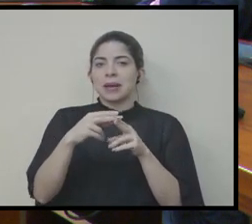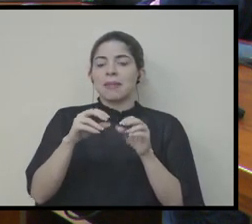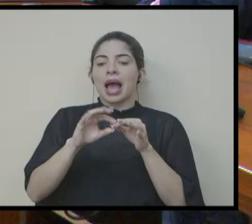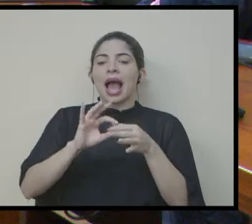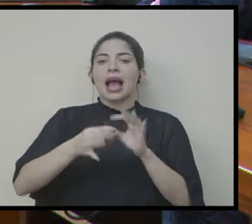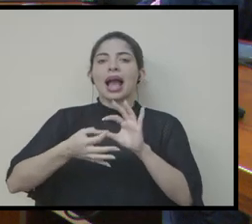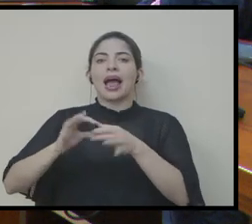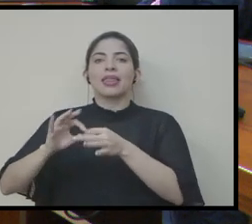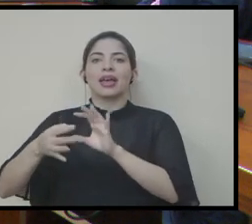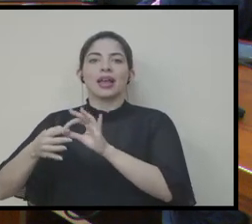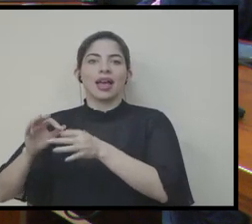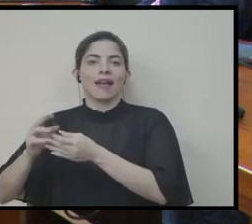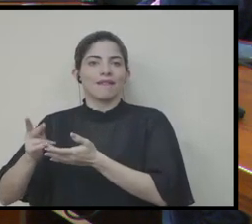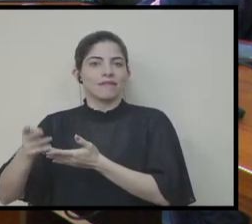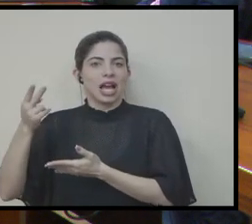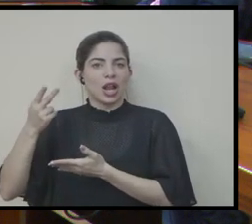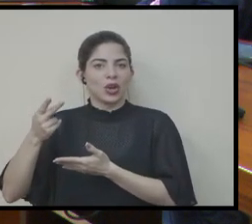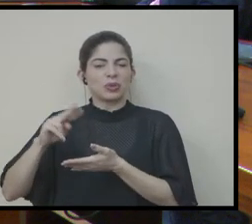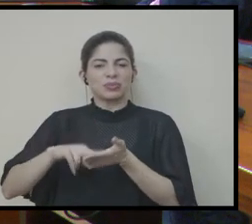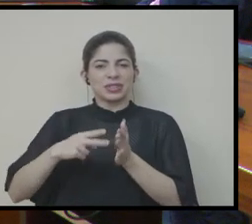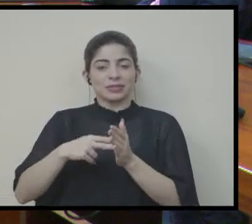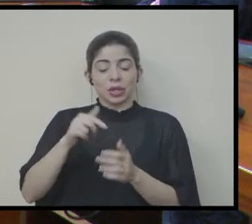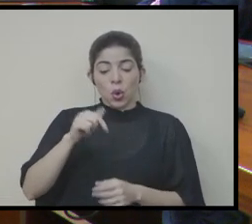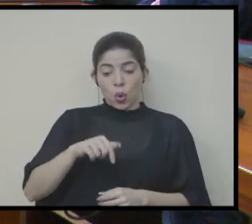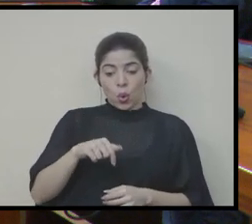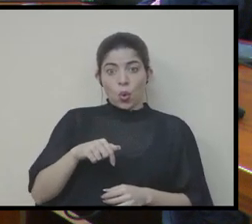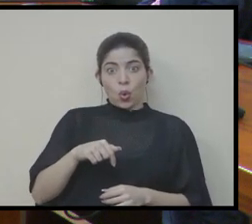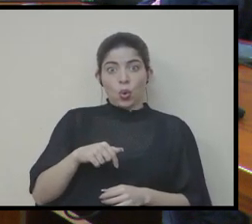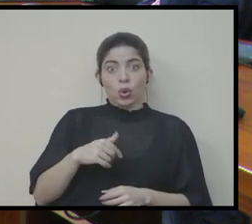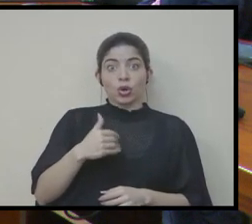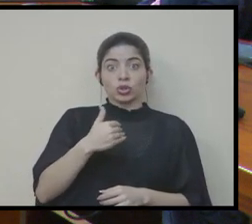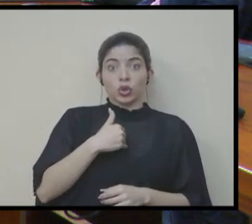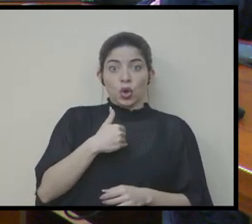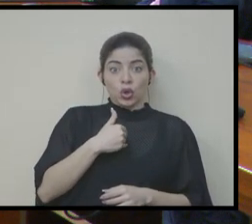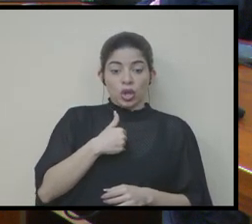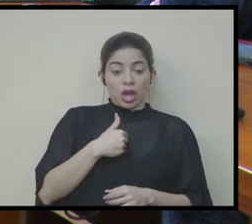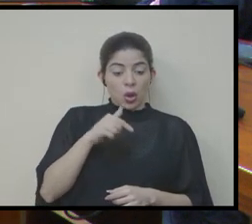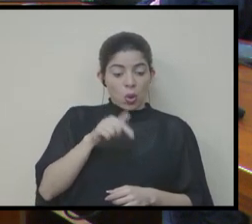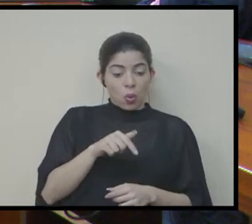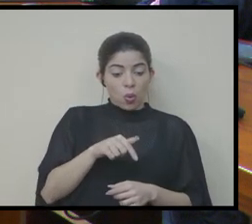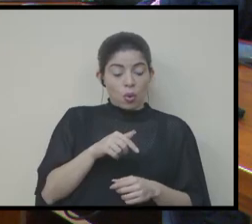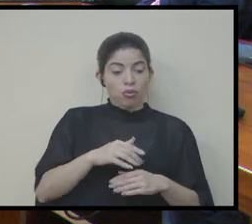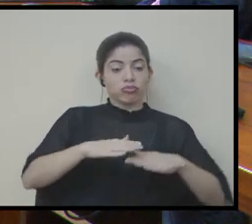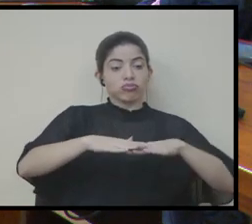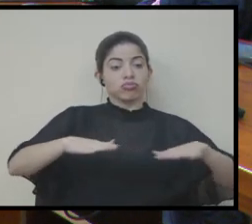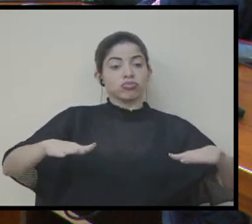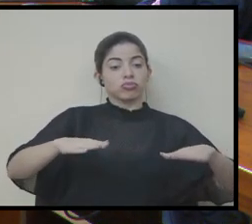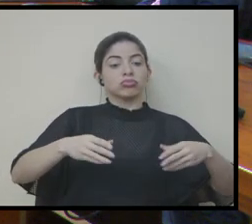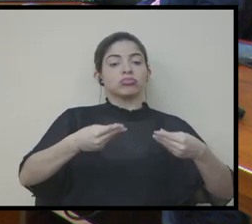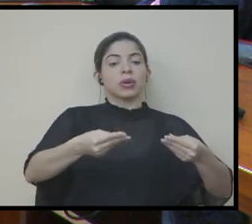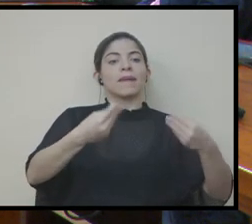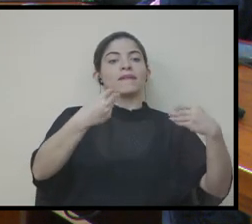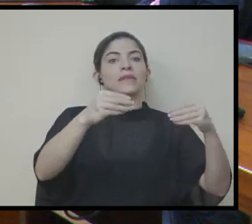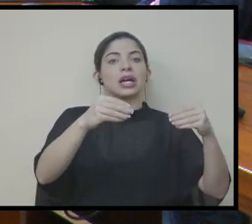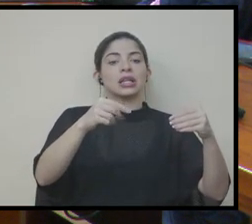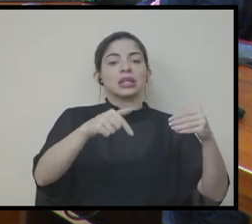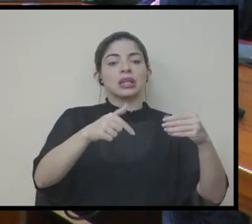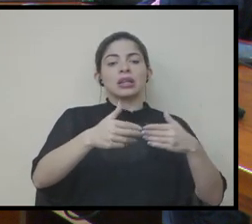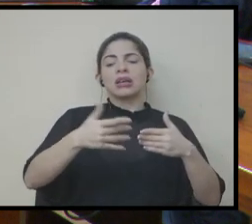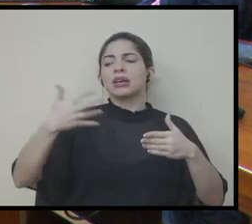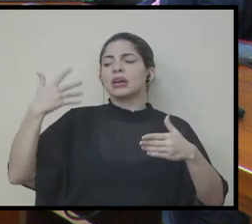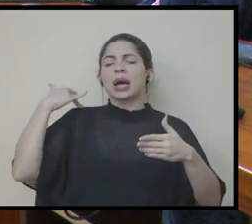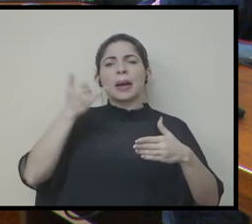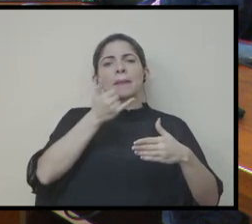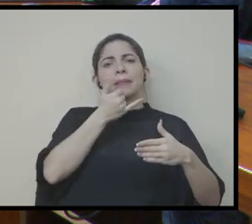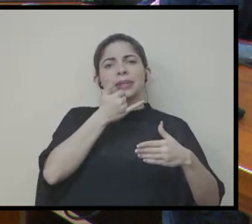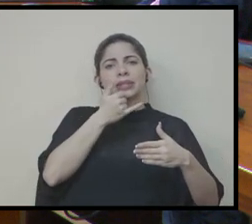de valor. ¿Qué es eso? Hoy yo tengo esto aquí puesto en un mostrador para venta. ¿Qué pasó de ahí para atrás? Y